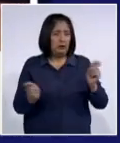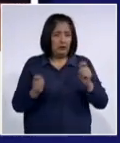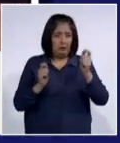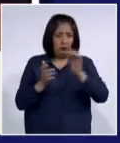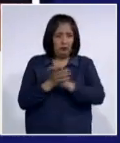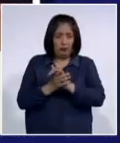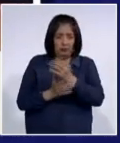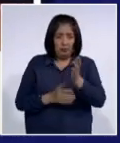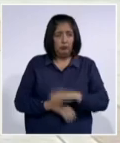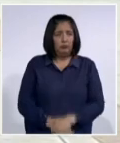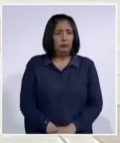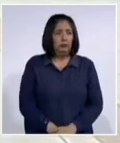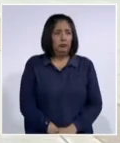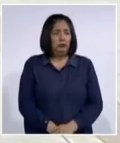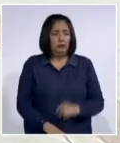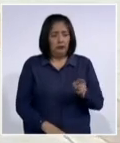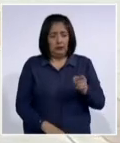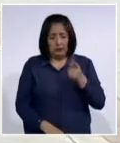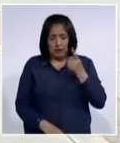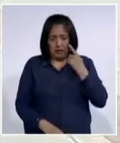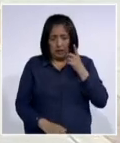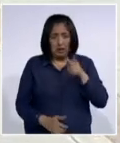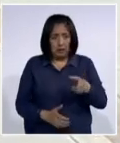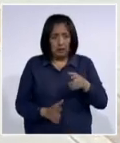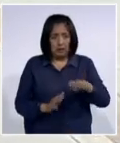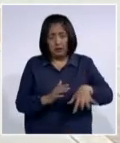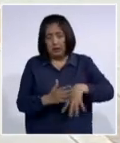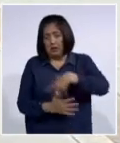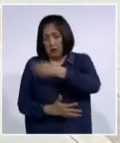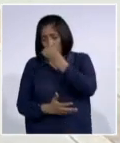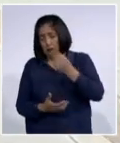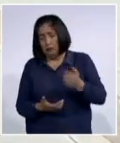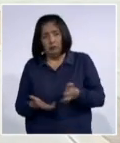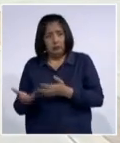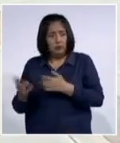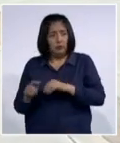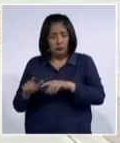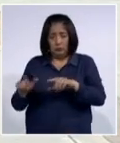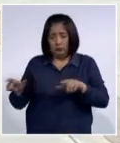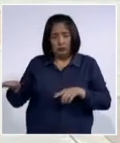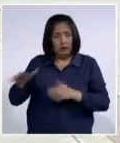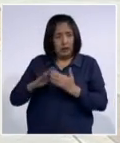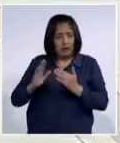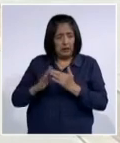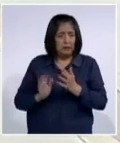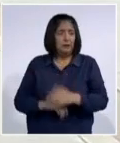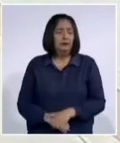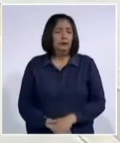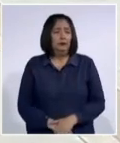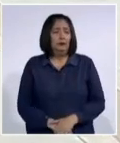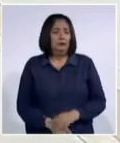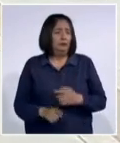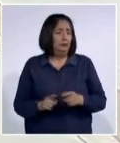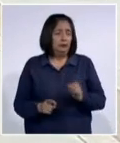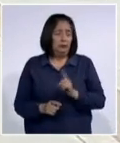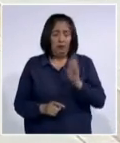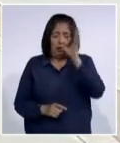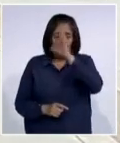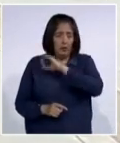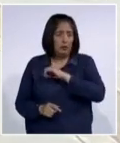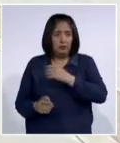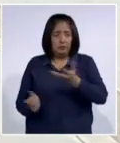los amigos. Él salió a evacuar de la zona de la casa, pero no se dio cuenta